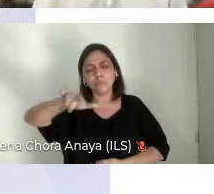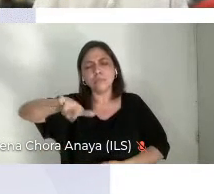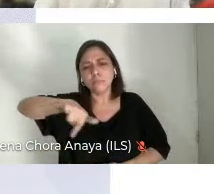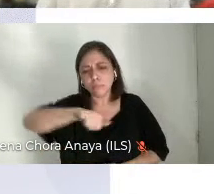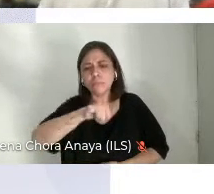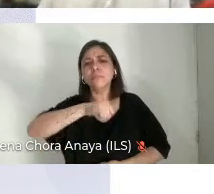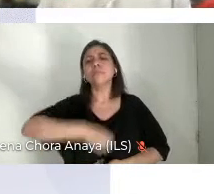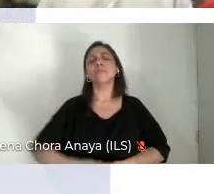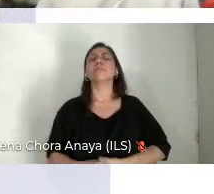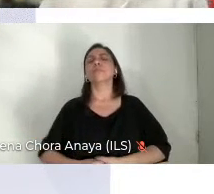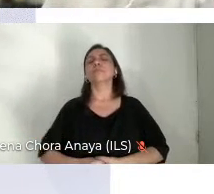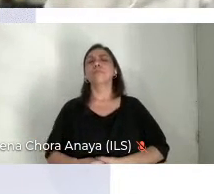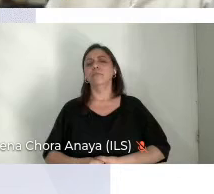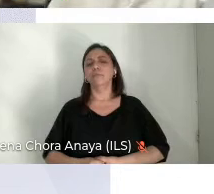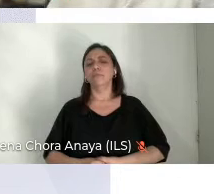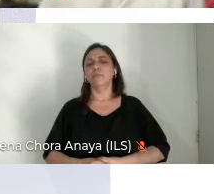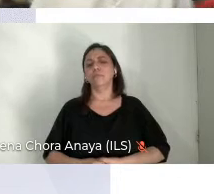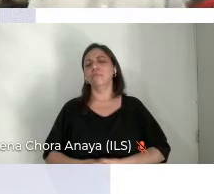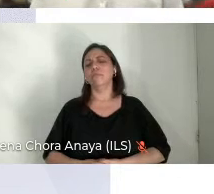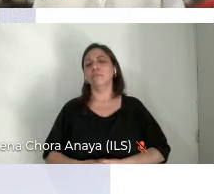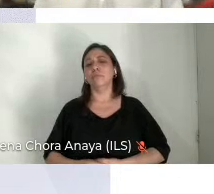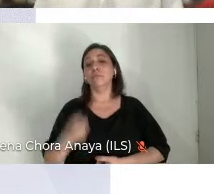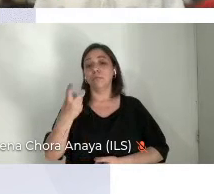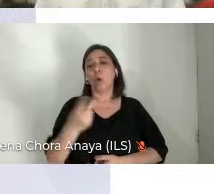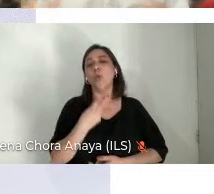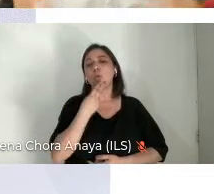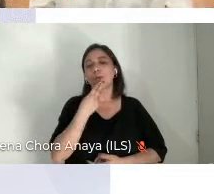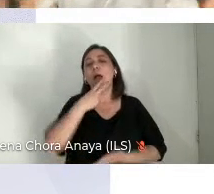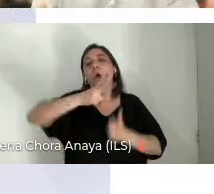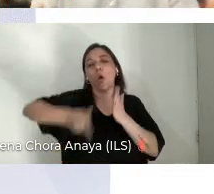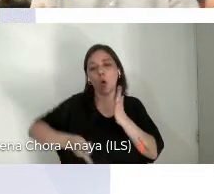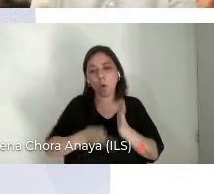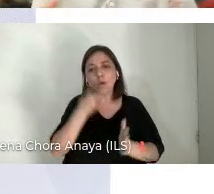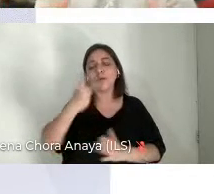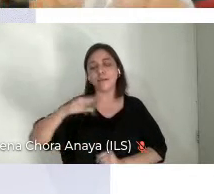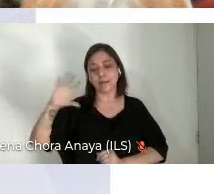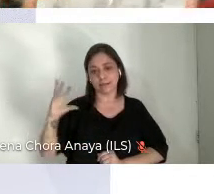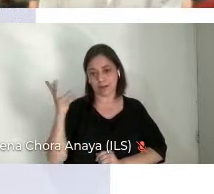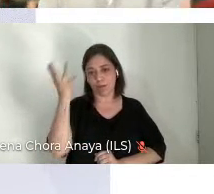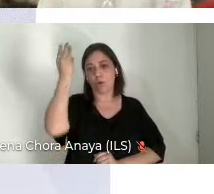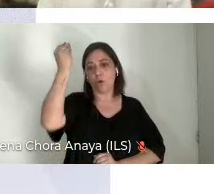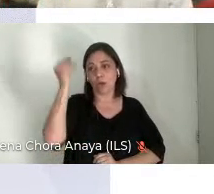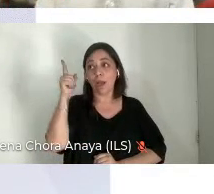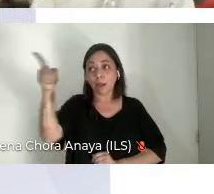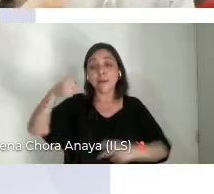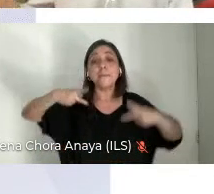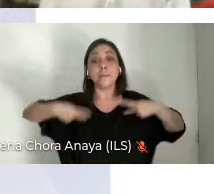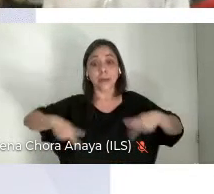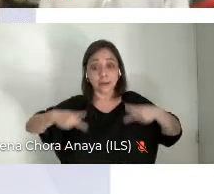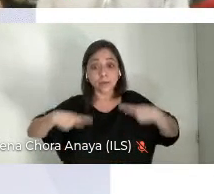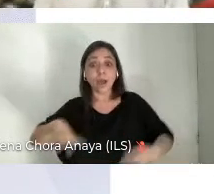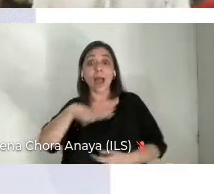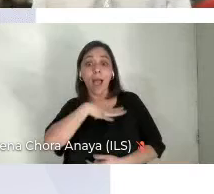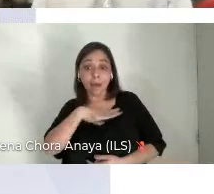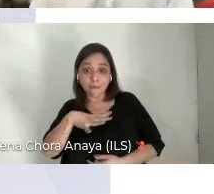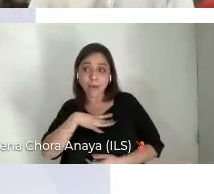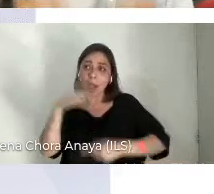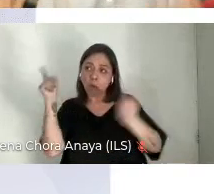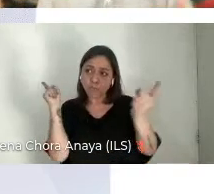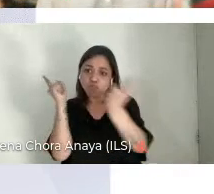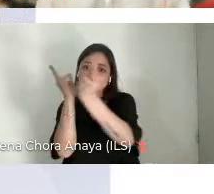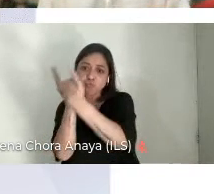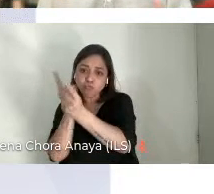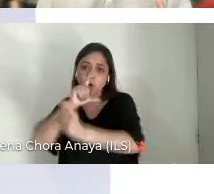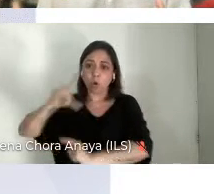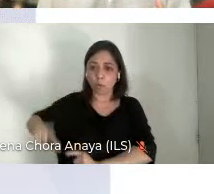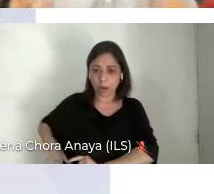zonales, tomamos la tecnología de nuevo, porque había gente que estaba ahí presente directamente con el gobernador y había gente que estaba por fuera, de todos aquellos